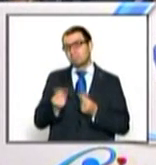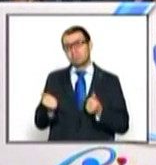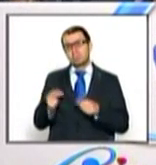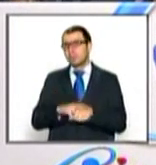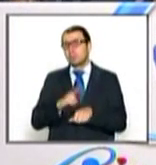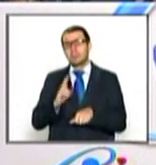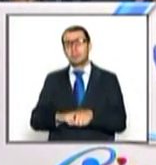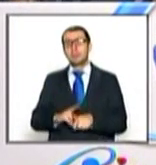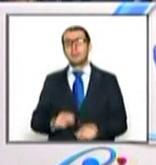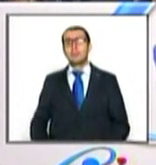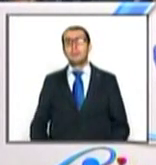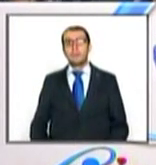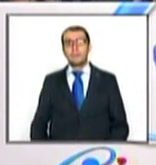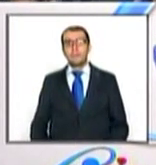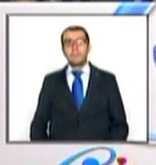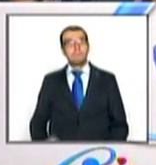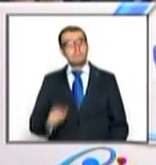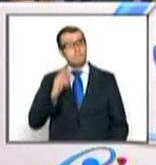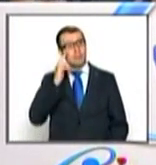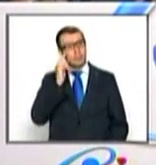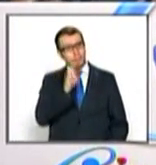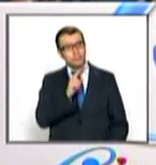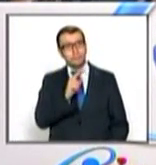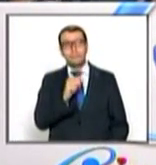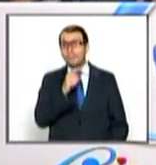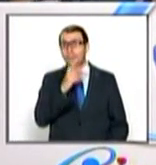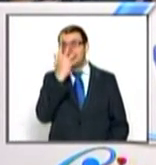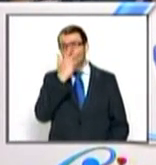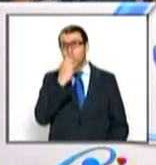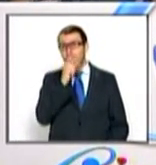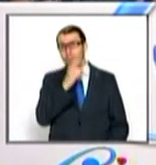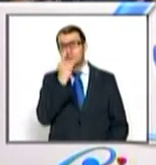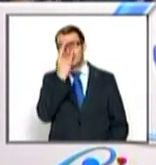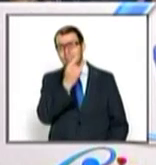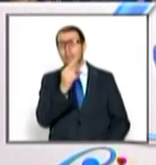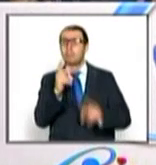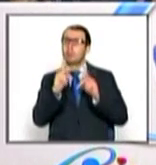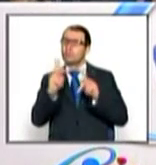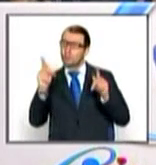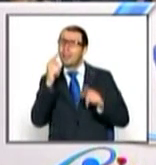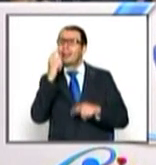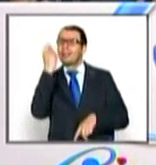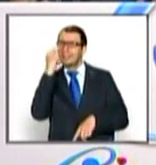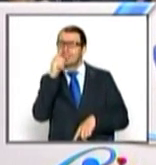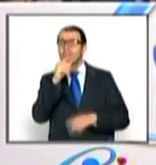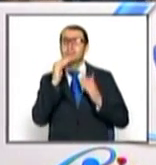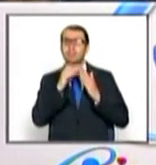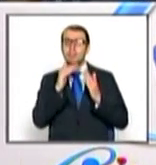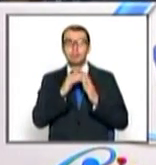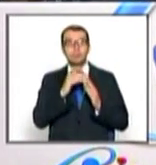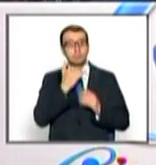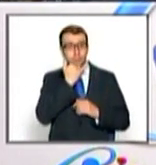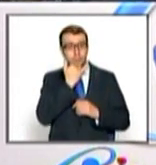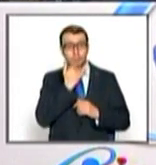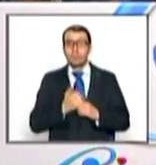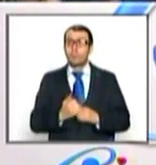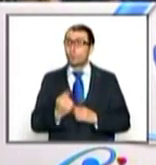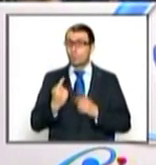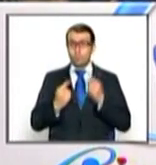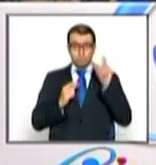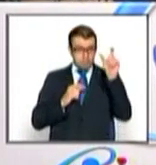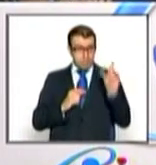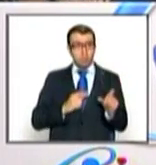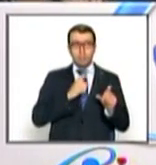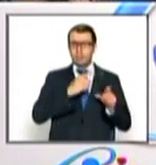neutro. En realidad, miren esa imagen que es muy bonita y es muy interesante para que las personas entiendan en su casa. Para que una persona tenga salud